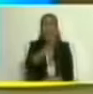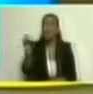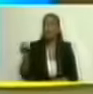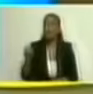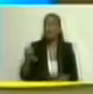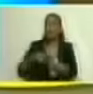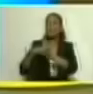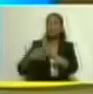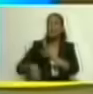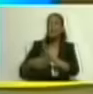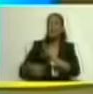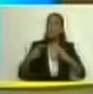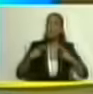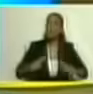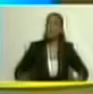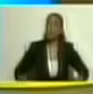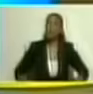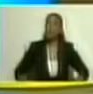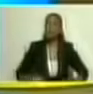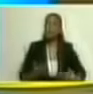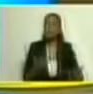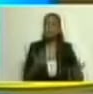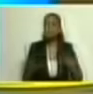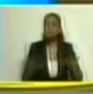derecho humanitario de guerra